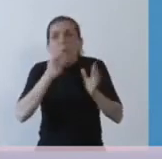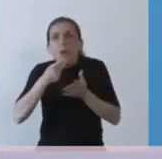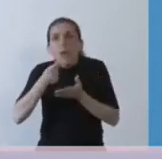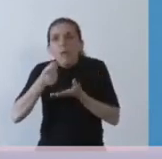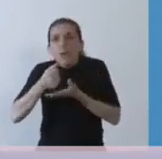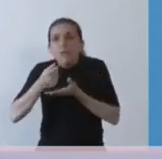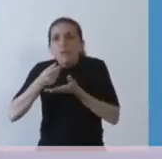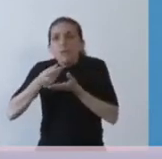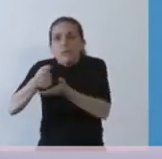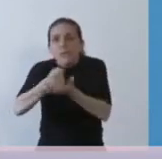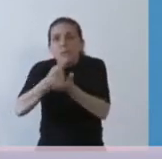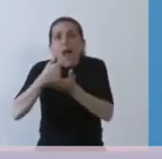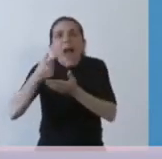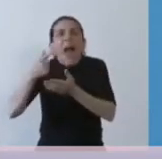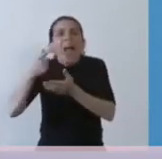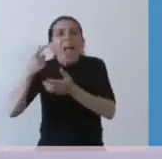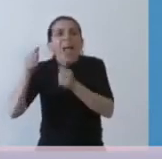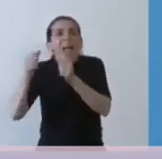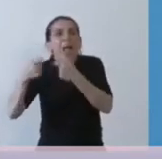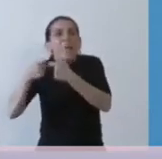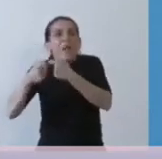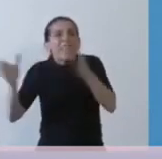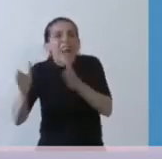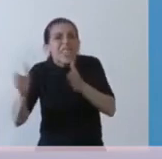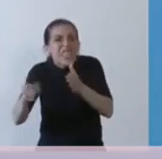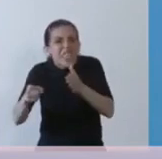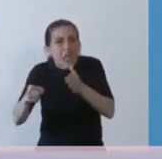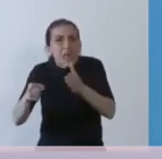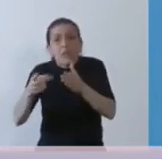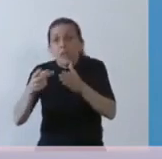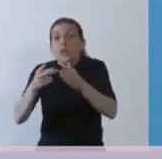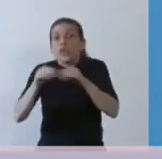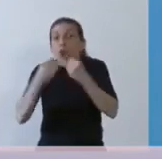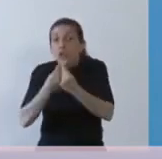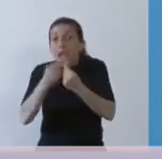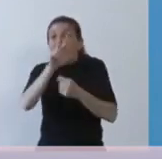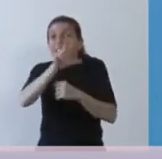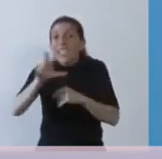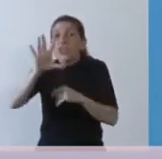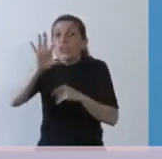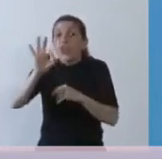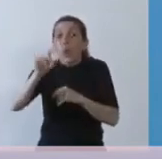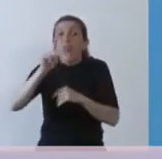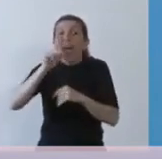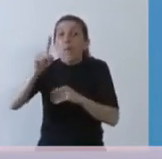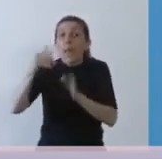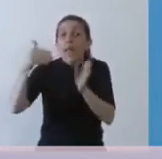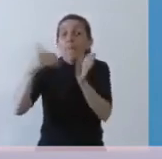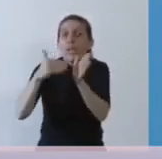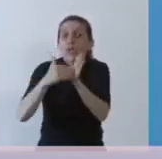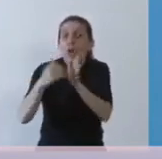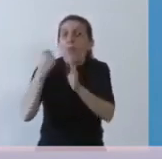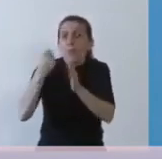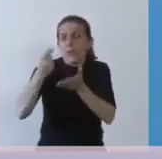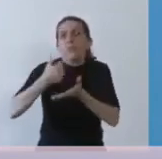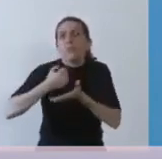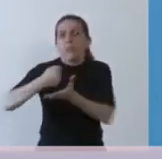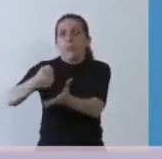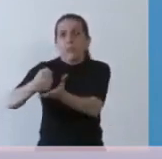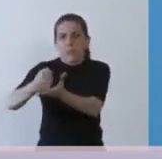en todo el sistema productivo que ascenderá a un monto total de 350,000 millones de